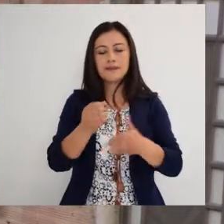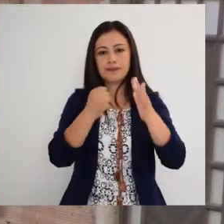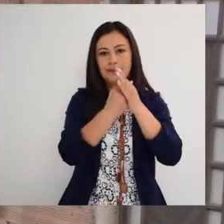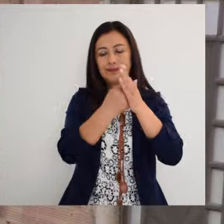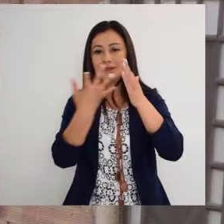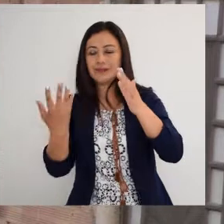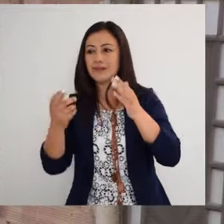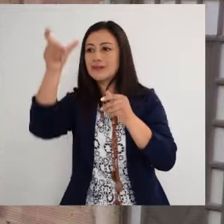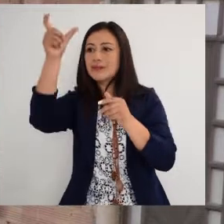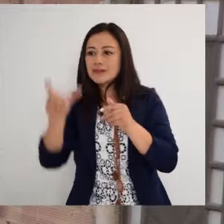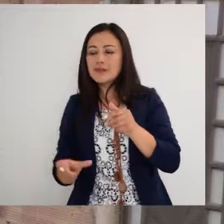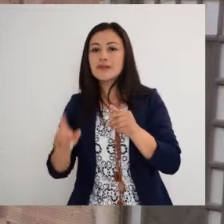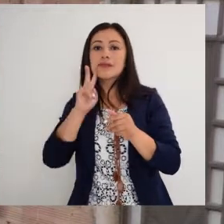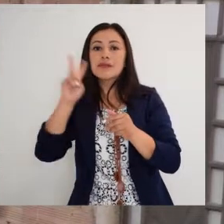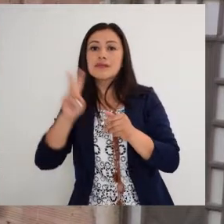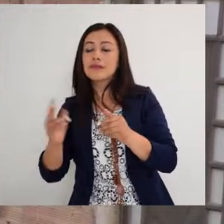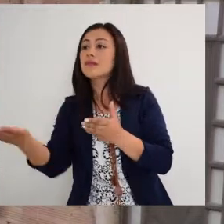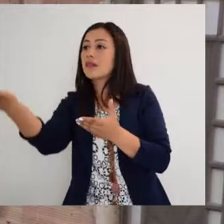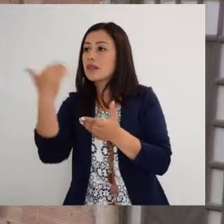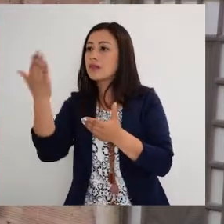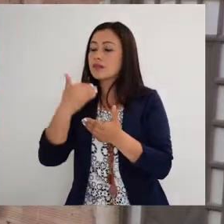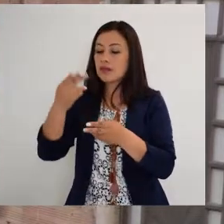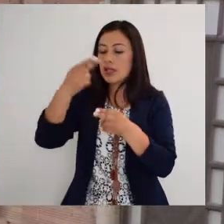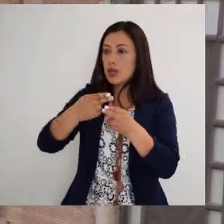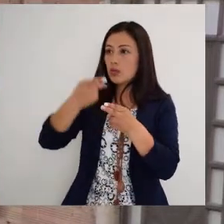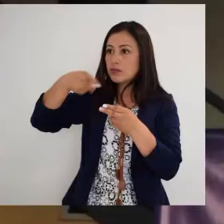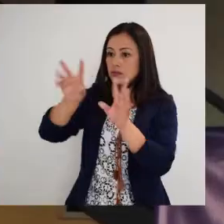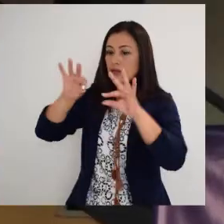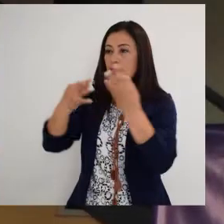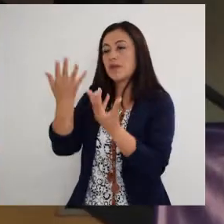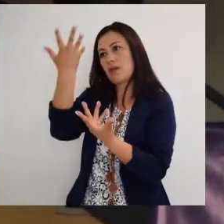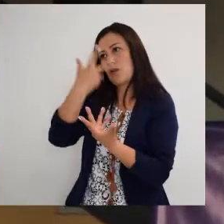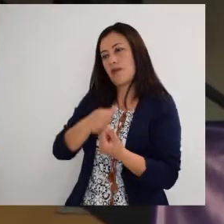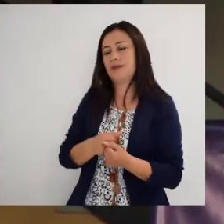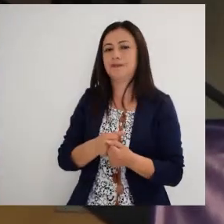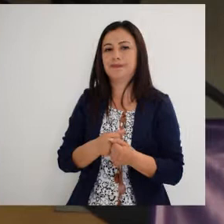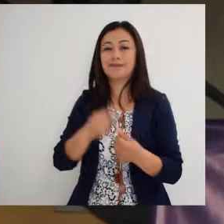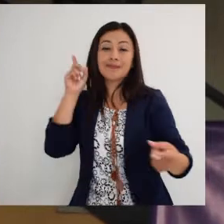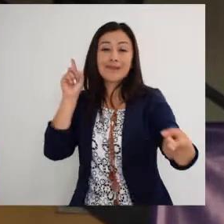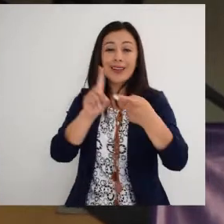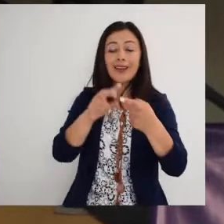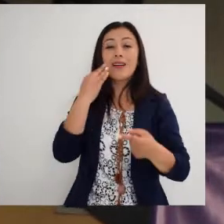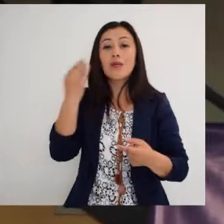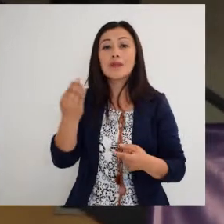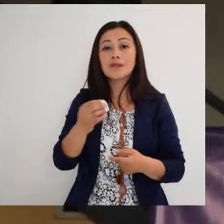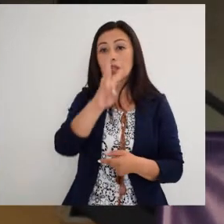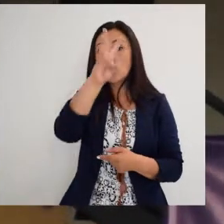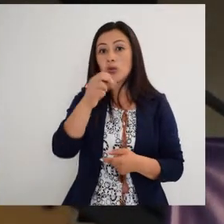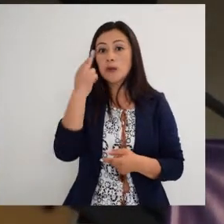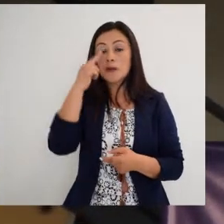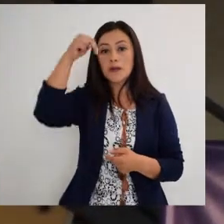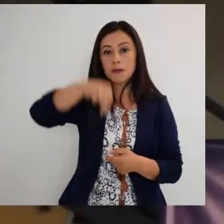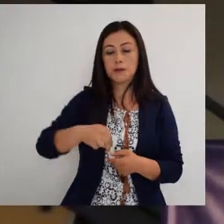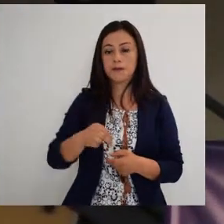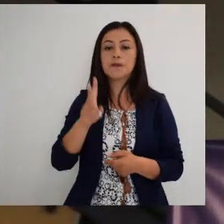de migrantes venezolanos, más de 1.000 personas han hecho su inscripción. Este censo efectivamente va a continuar hasta el día 8 de junio, se sigue